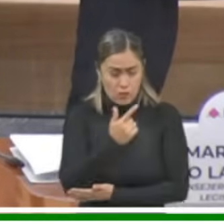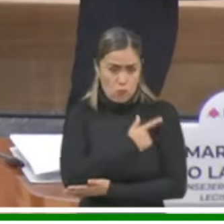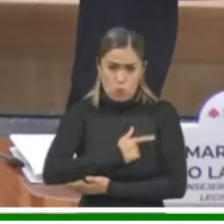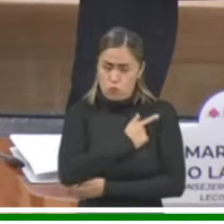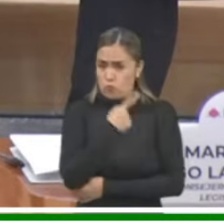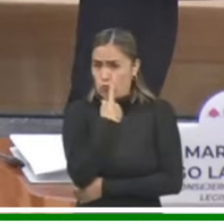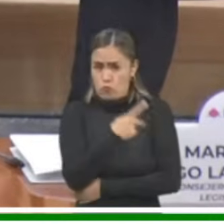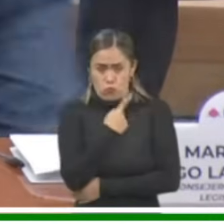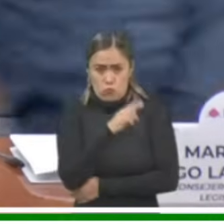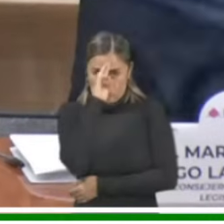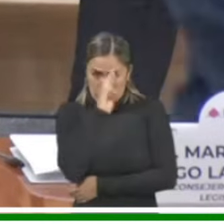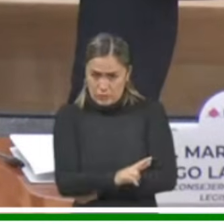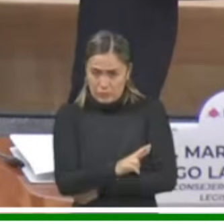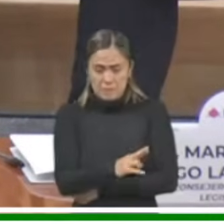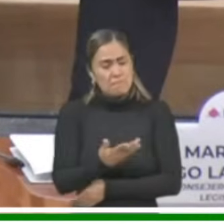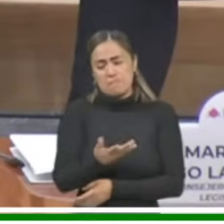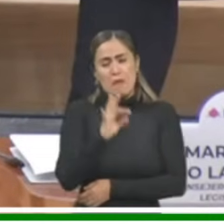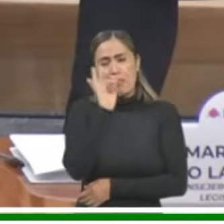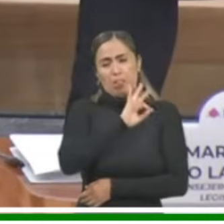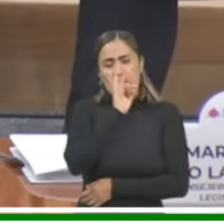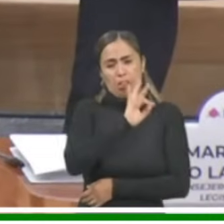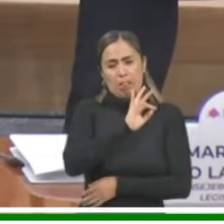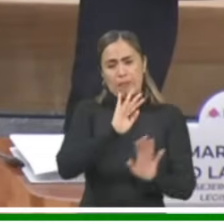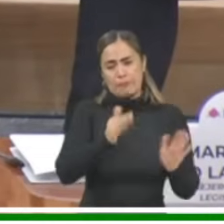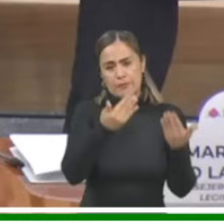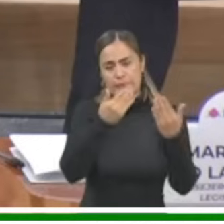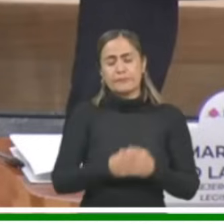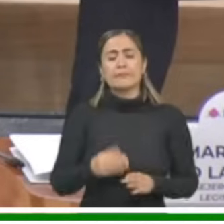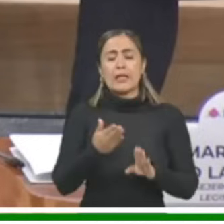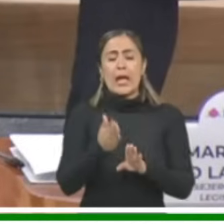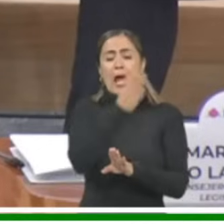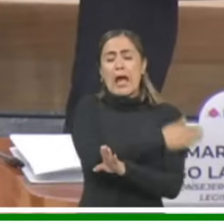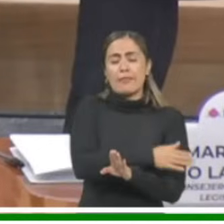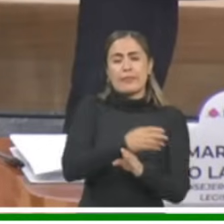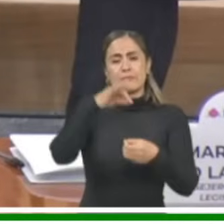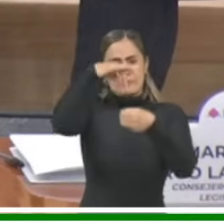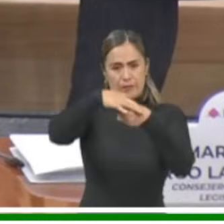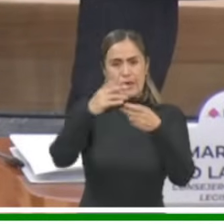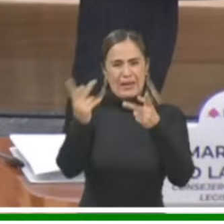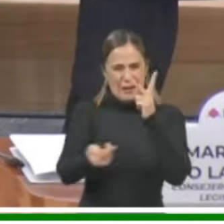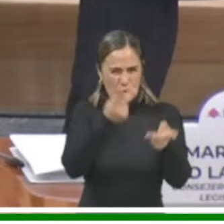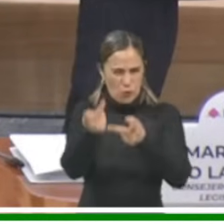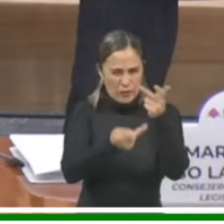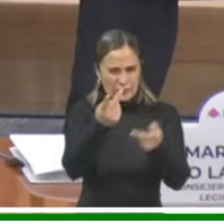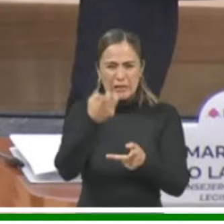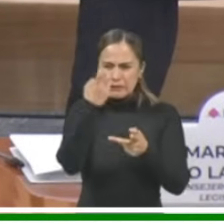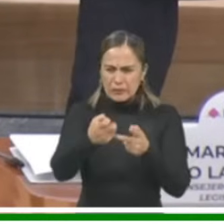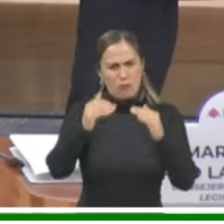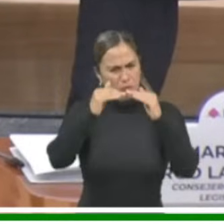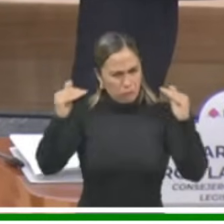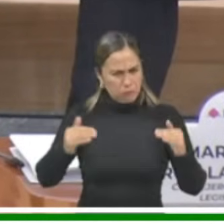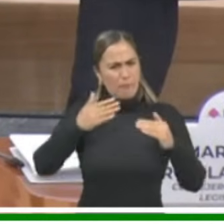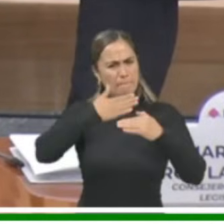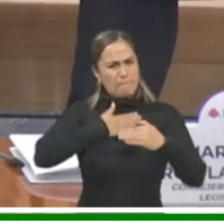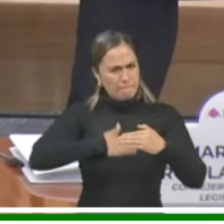preferencia. La integridad electoral y las encuestas preelectorales tienen sentido en la legitimación del ejercicio democrático